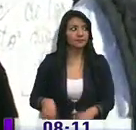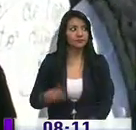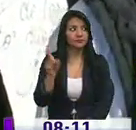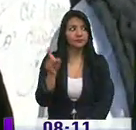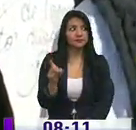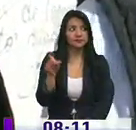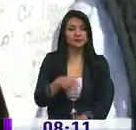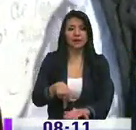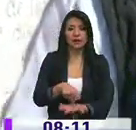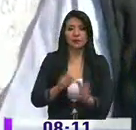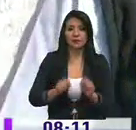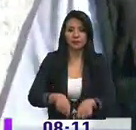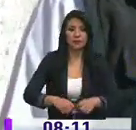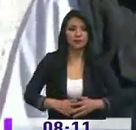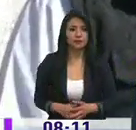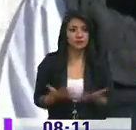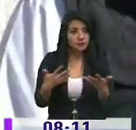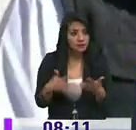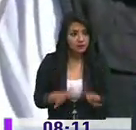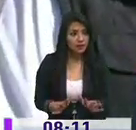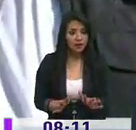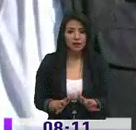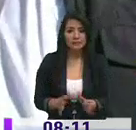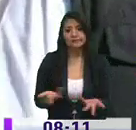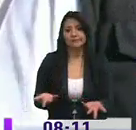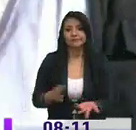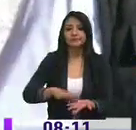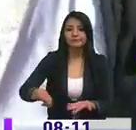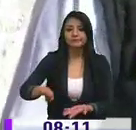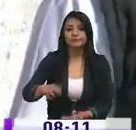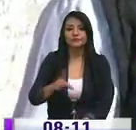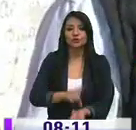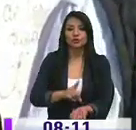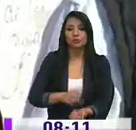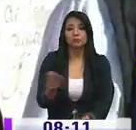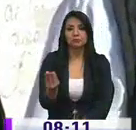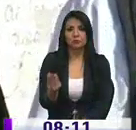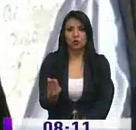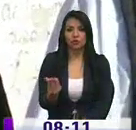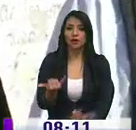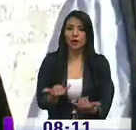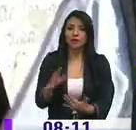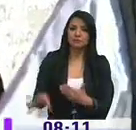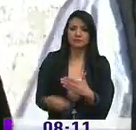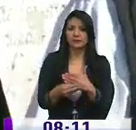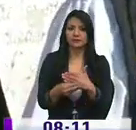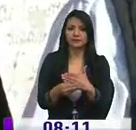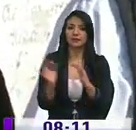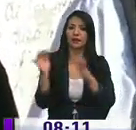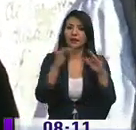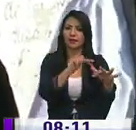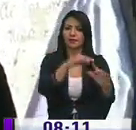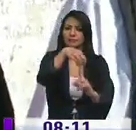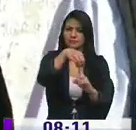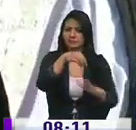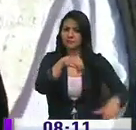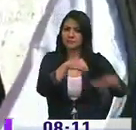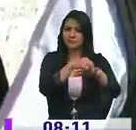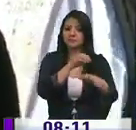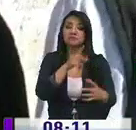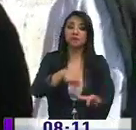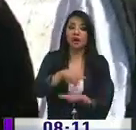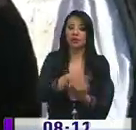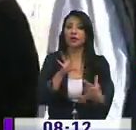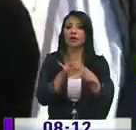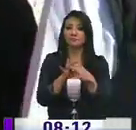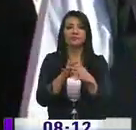necesidad de la parroquia. Si ya de por sí tenemos ese déficit, más grande sería aún tener que añadirnos o adjuntarnos a otras parroquias que